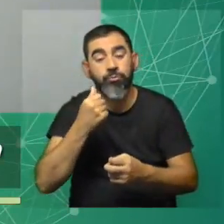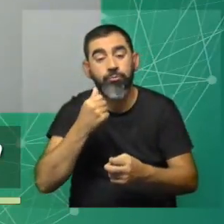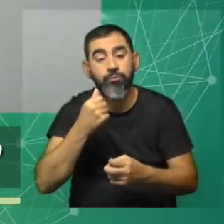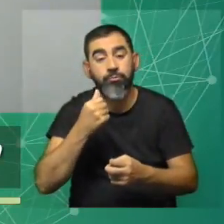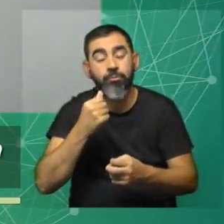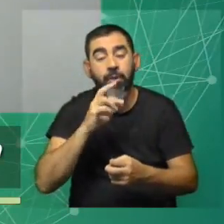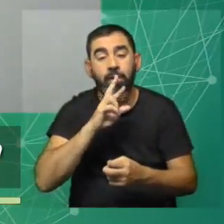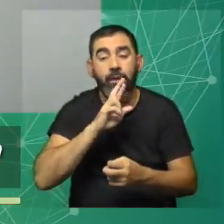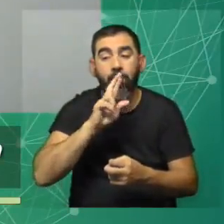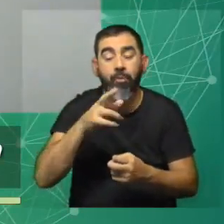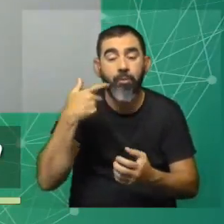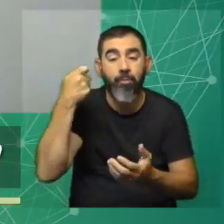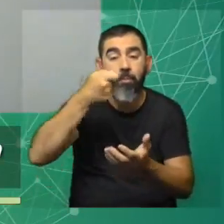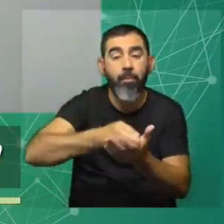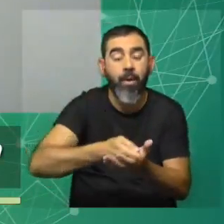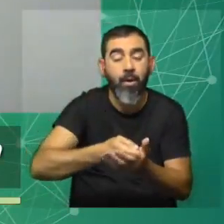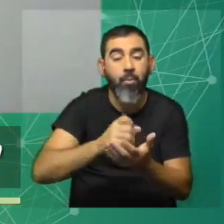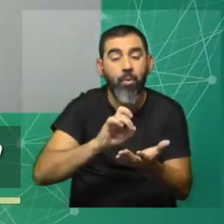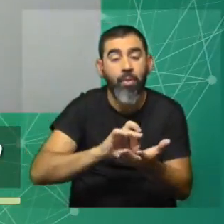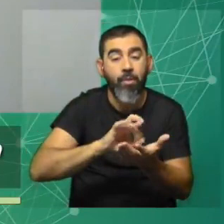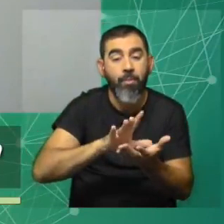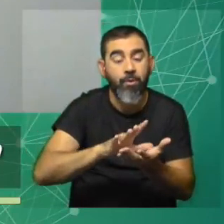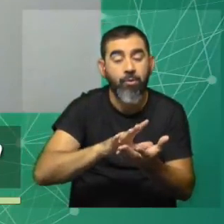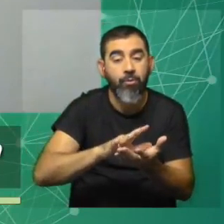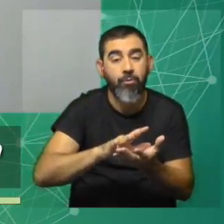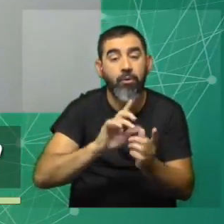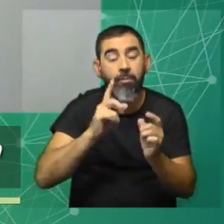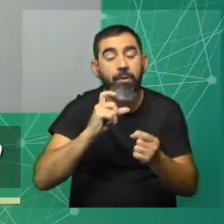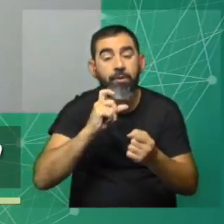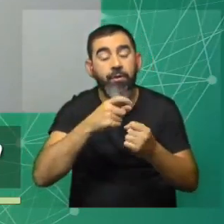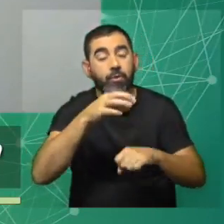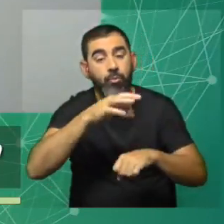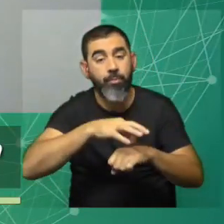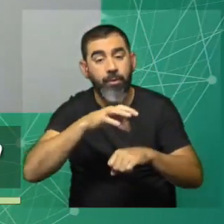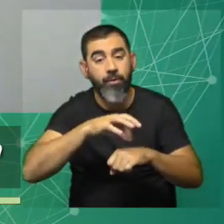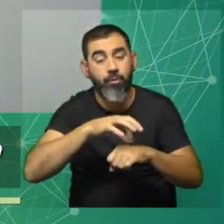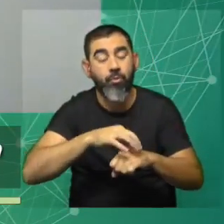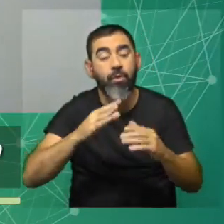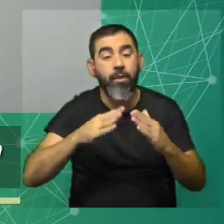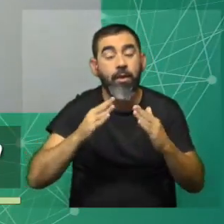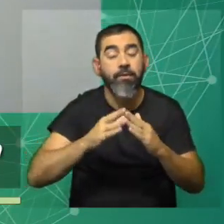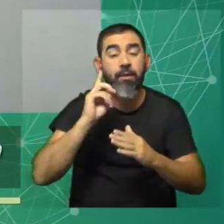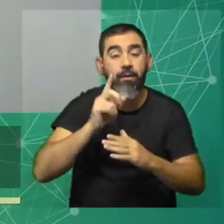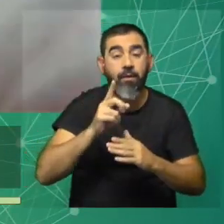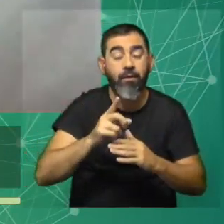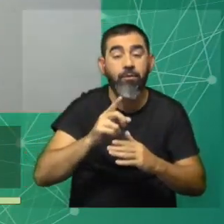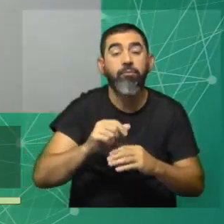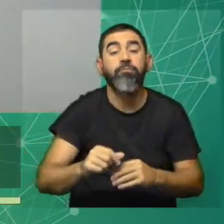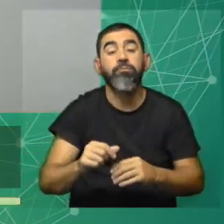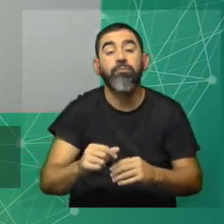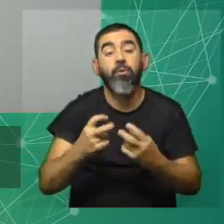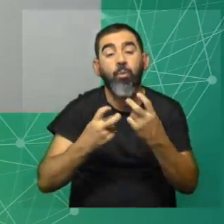dar respuesta al pago de esos despidos. Estamos trabajando en conjunto con el Gremio de los Médicos y Practicantes de Casa de Galicia y con el SAT